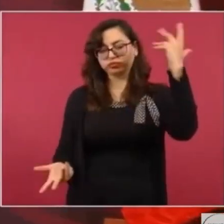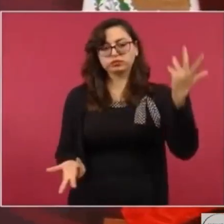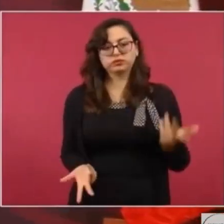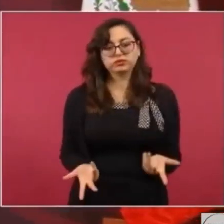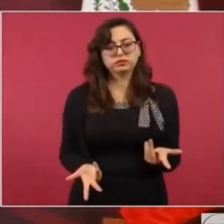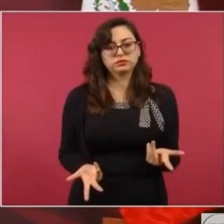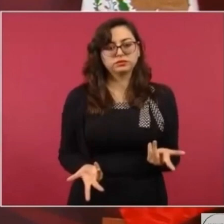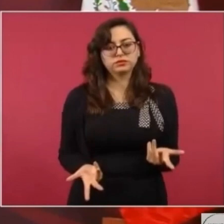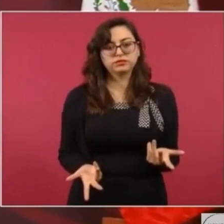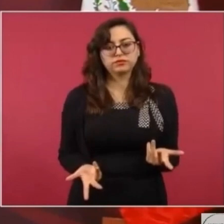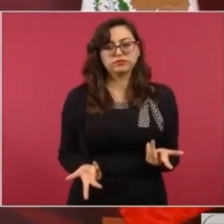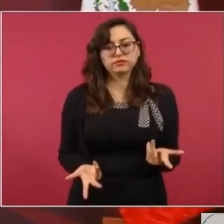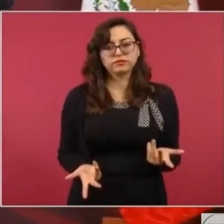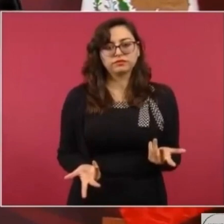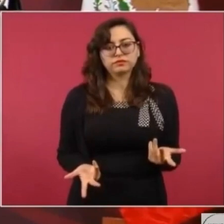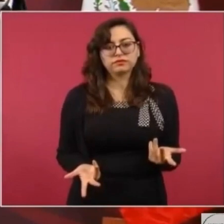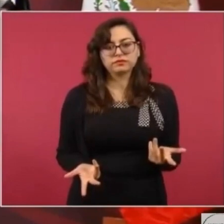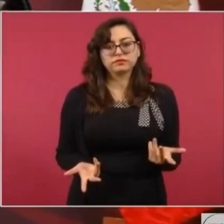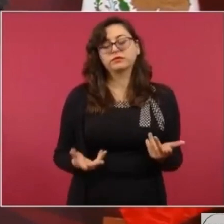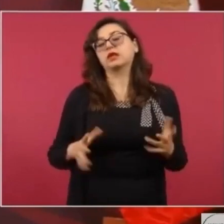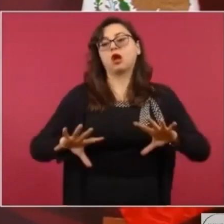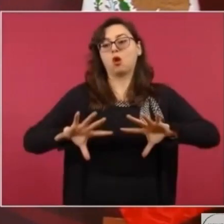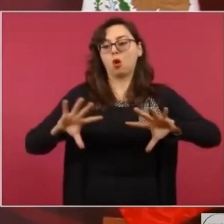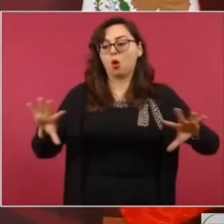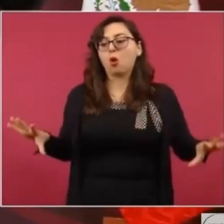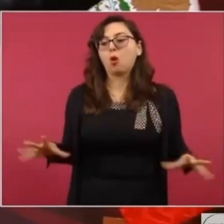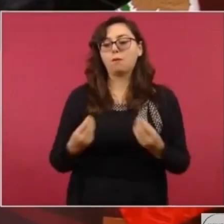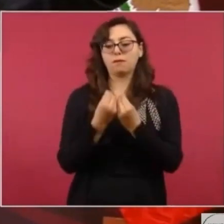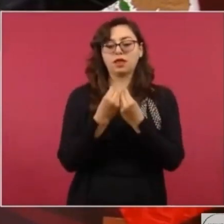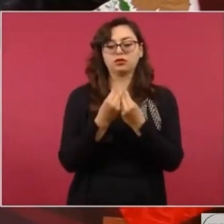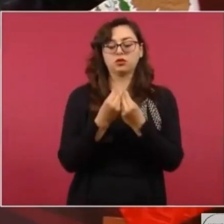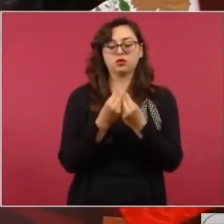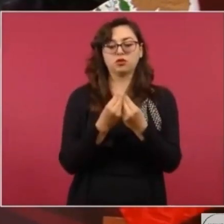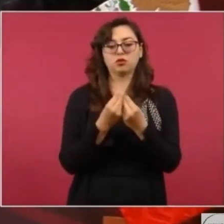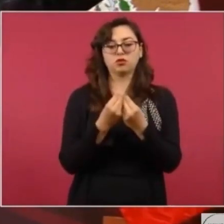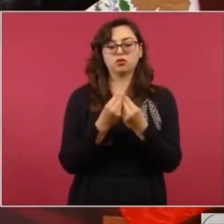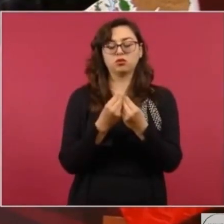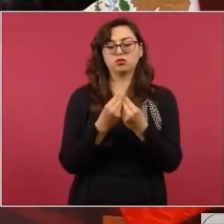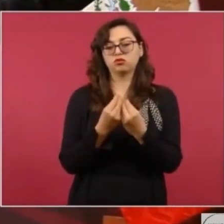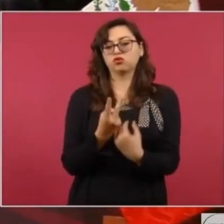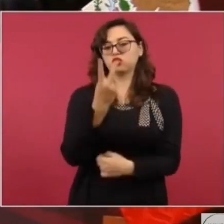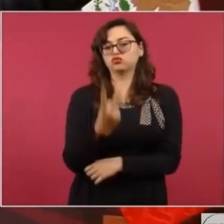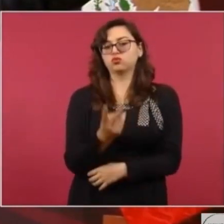Entonces, por eso el promedio de crecimiento era 2 nacional,